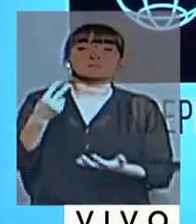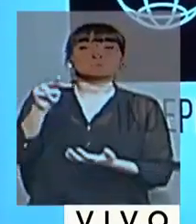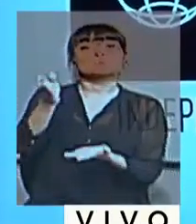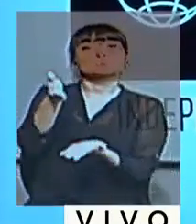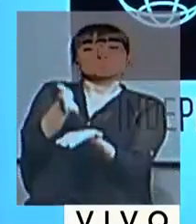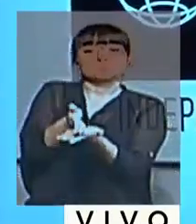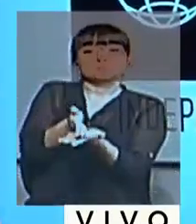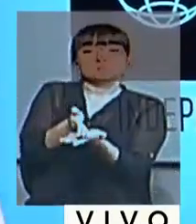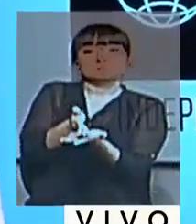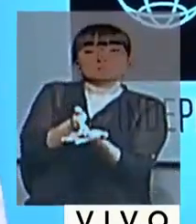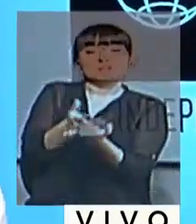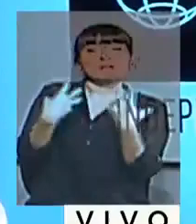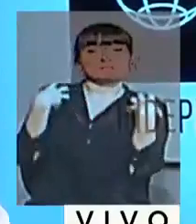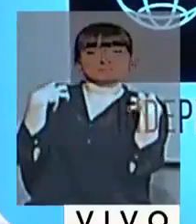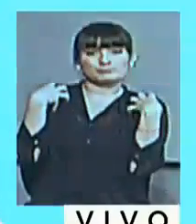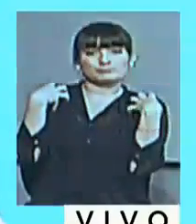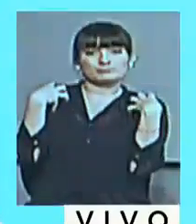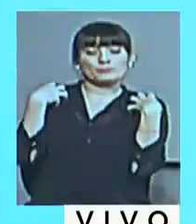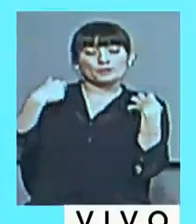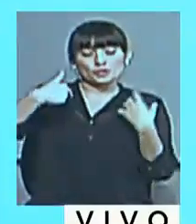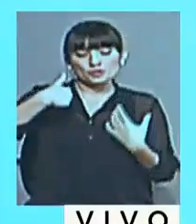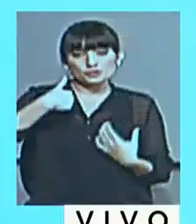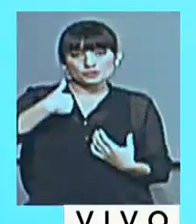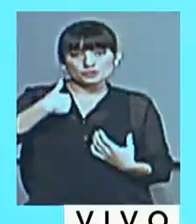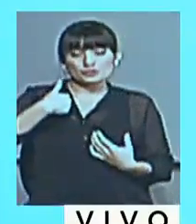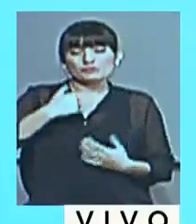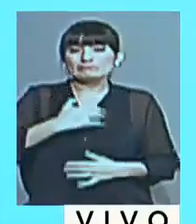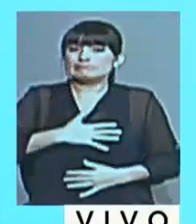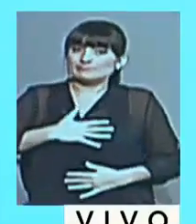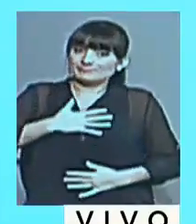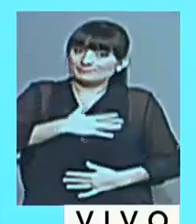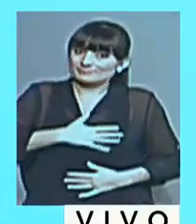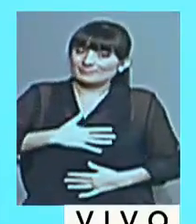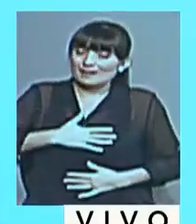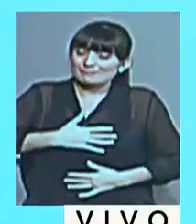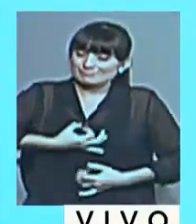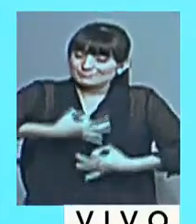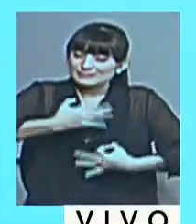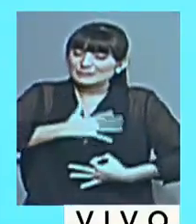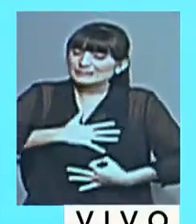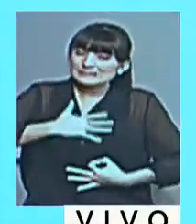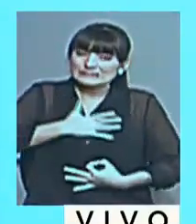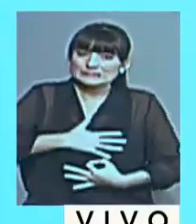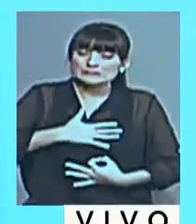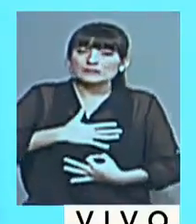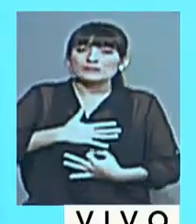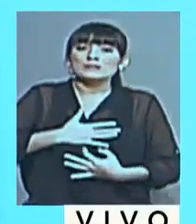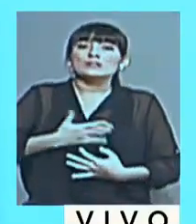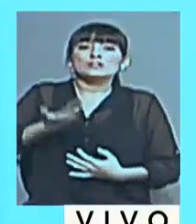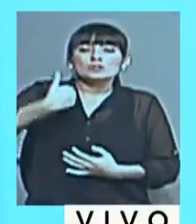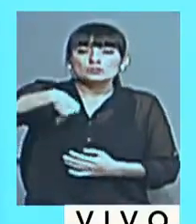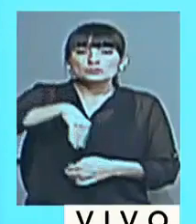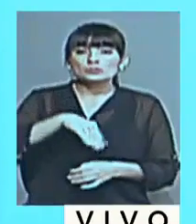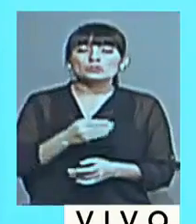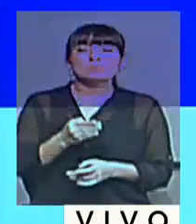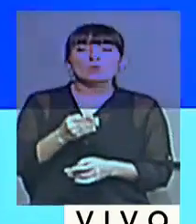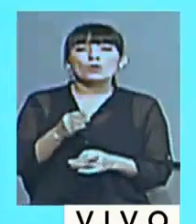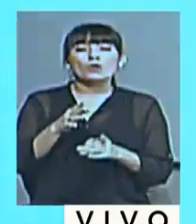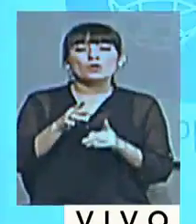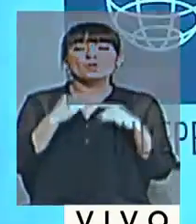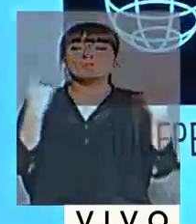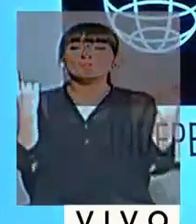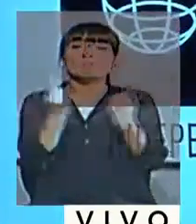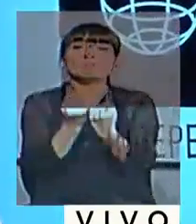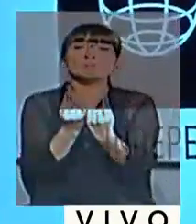que adoptó. Yo hubiera deseado fervientemente que tuviésemos condiciones para celebrar